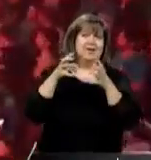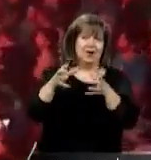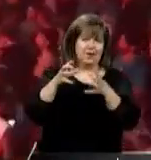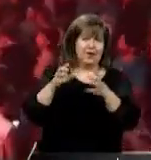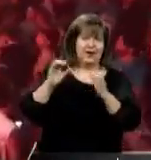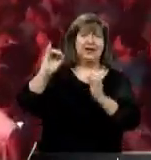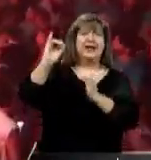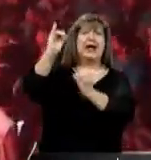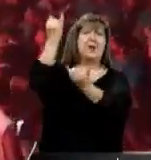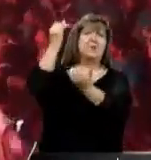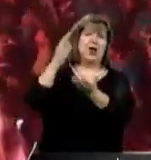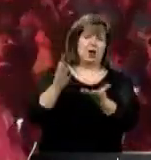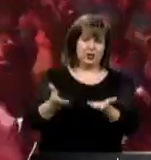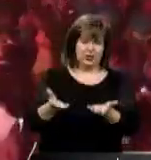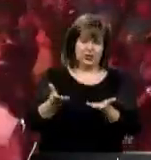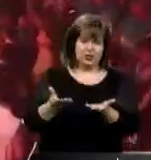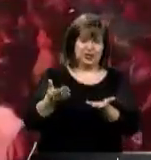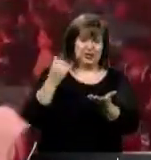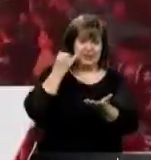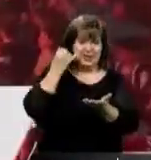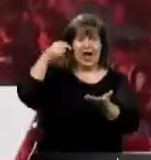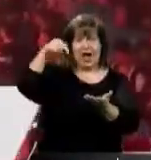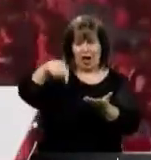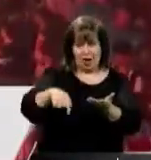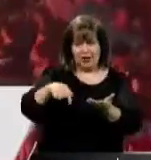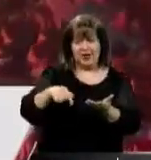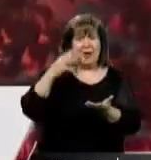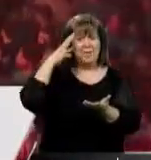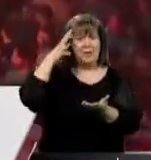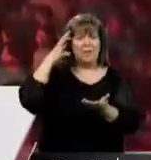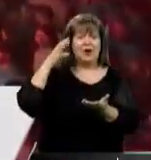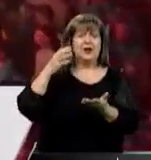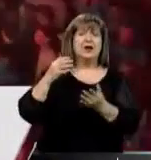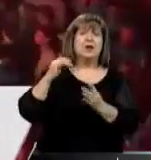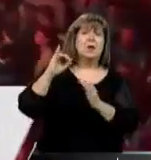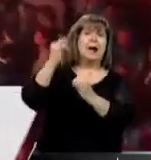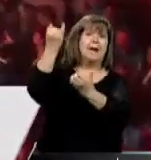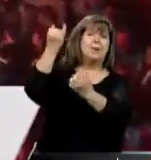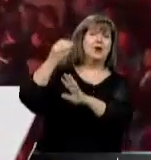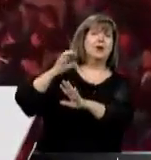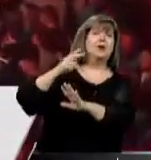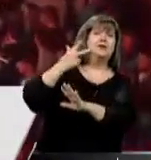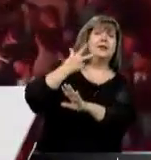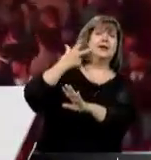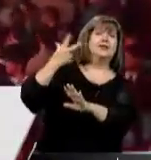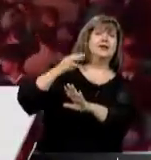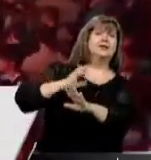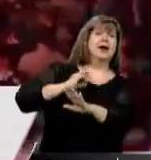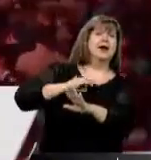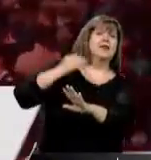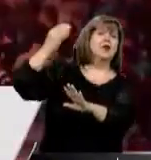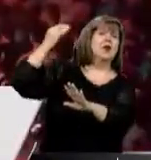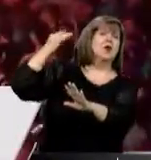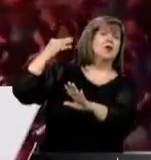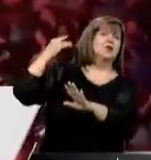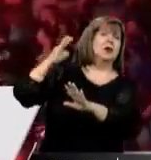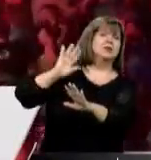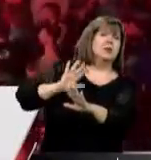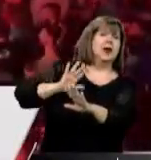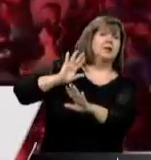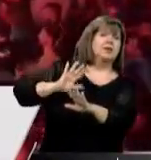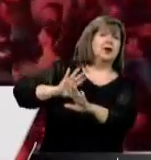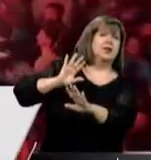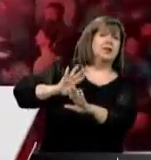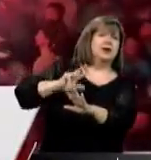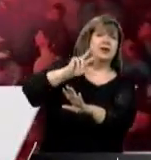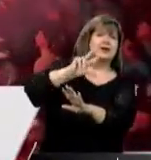ahí no entendían que la habían jugado. Quizás pensó que le preguntó si la habían ganado. Claro. Claro, pues son bien napolitanos. Ya si bien estudia, sabe de español